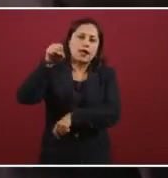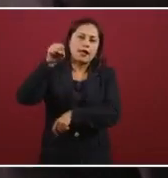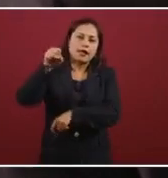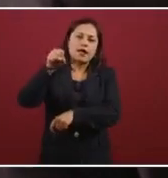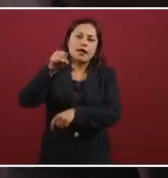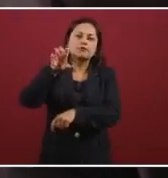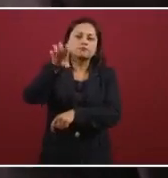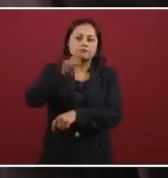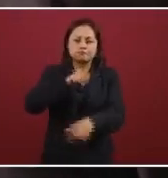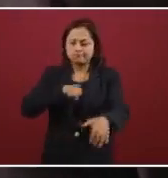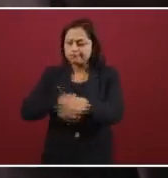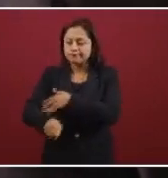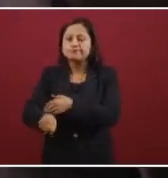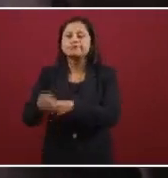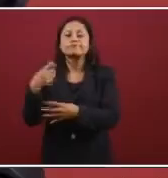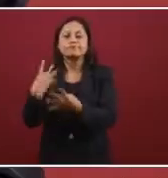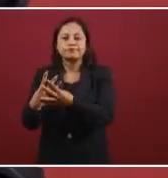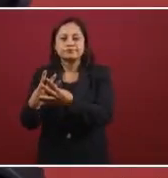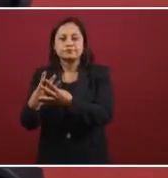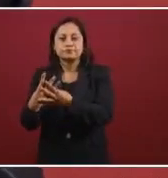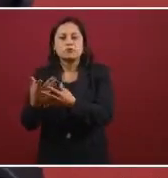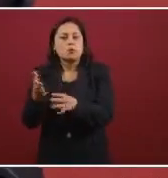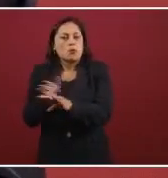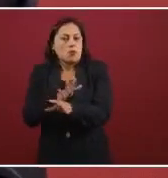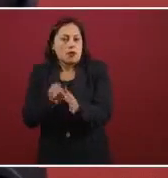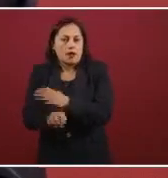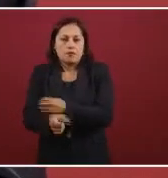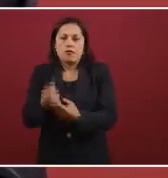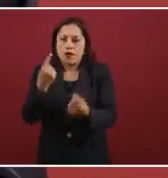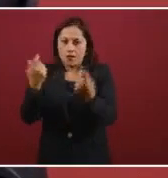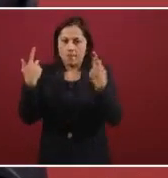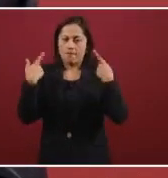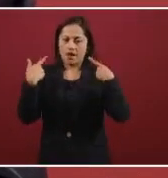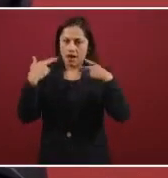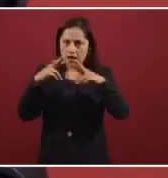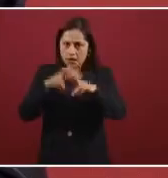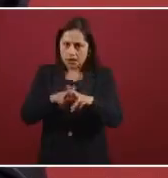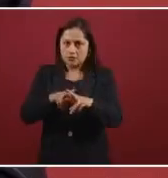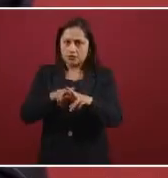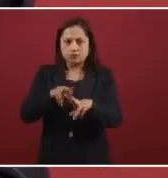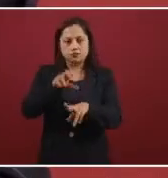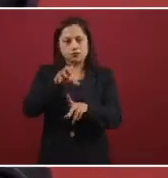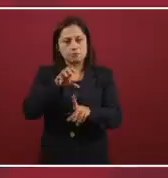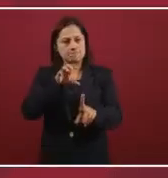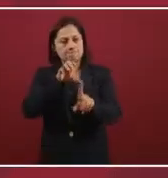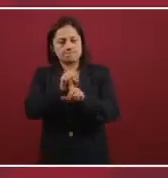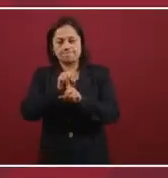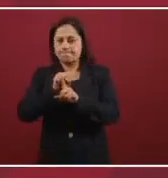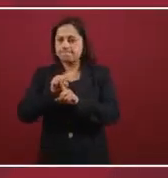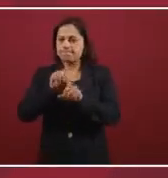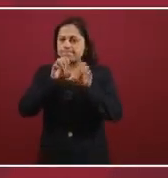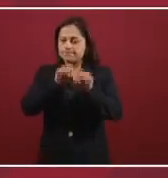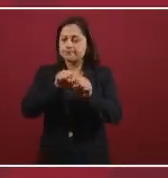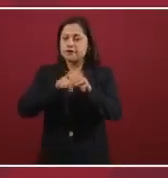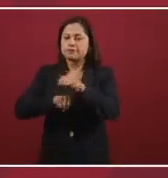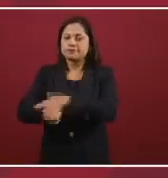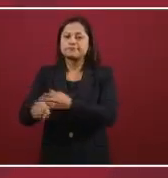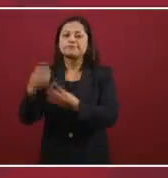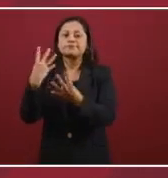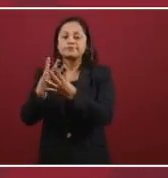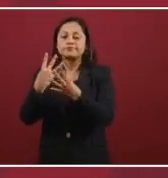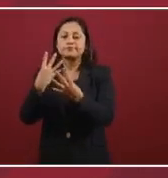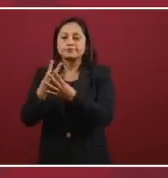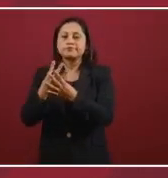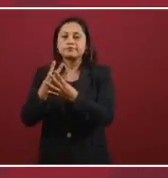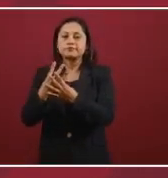fueron a la cárcel acusados de lavado de dinero, que se demostró que